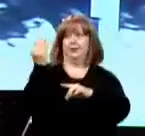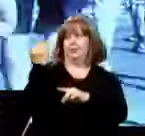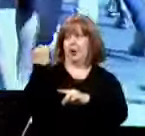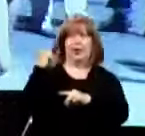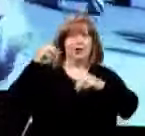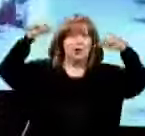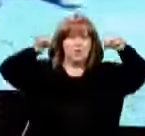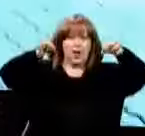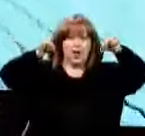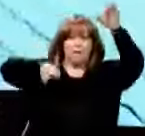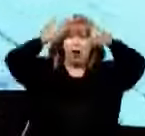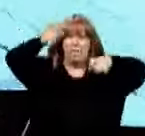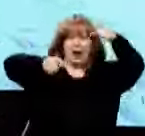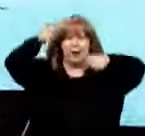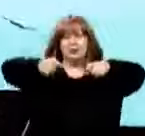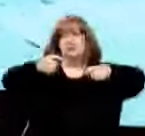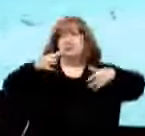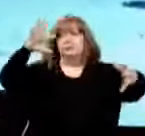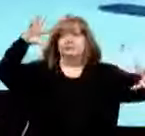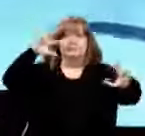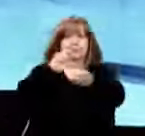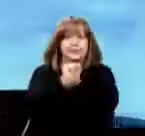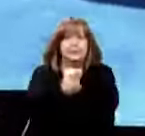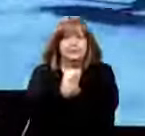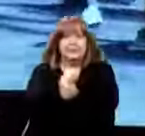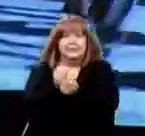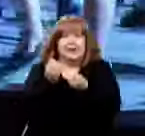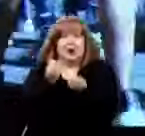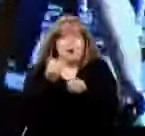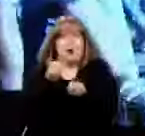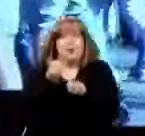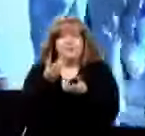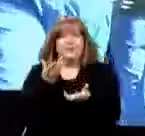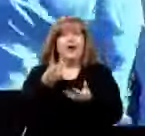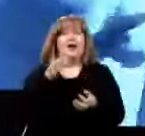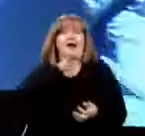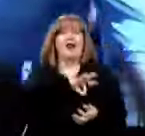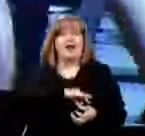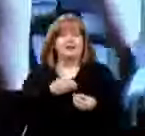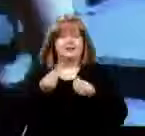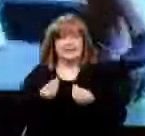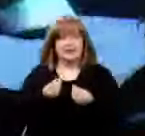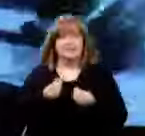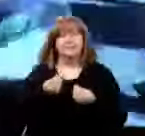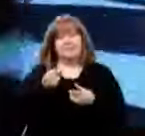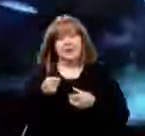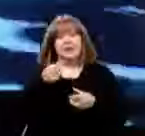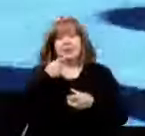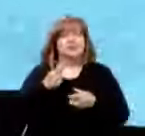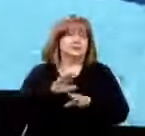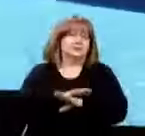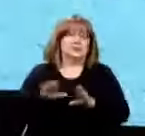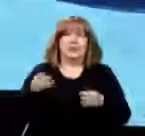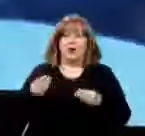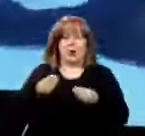hoy los trabajadores se movilizaron hacia el nudo vial, allí se concentraron, estamos hablando de la entrada del Gran Mendoza, para plantear